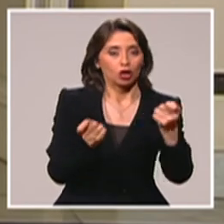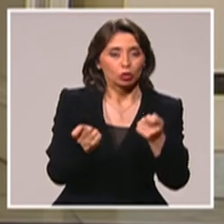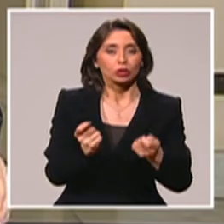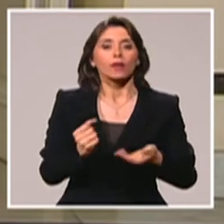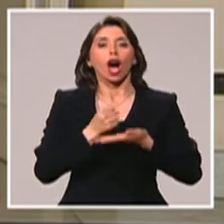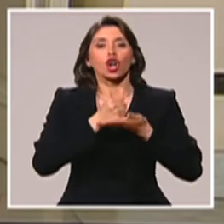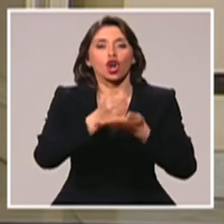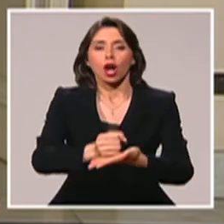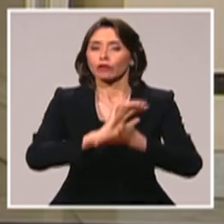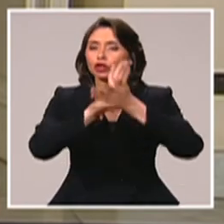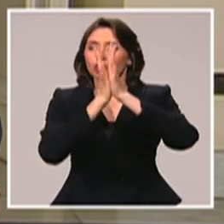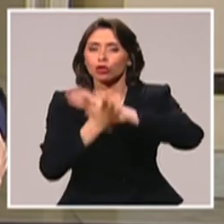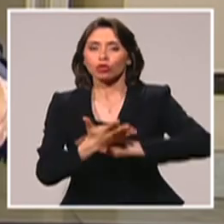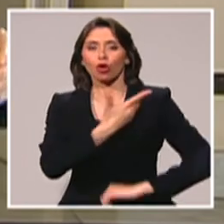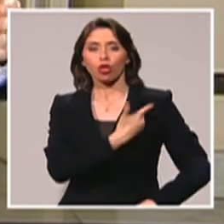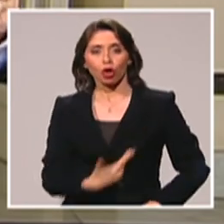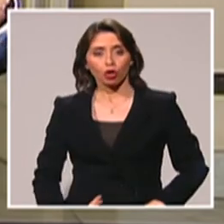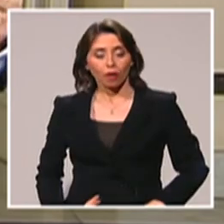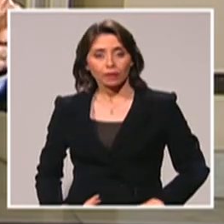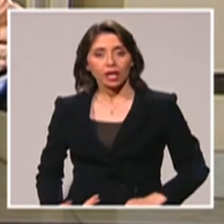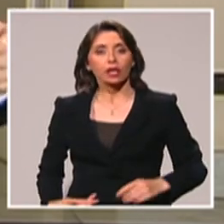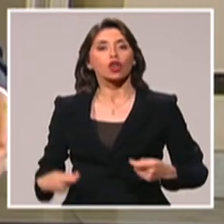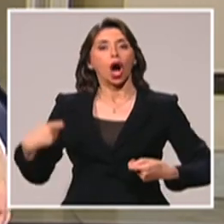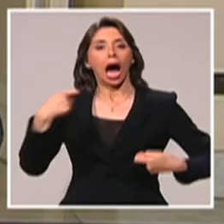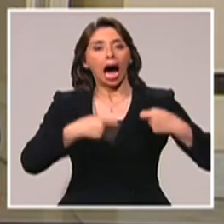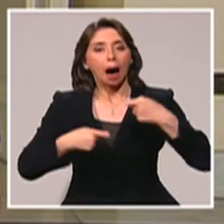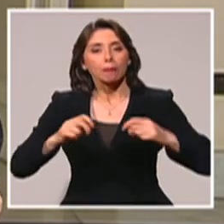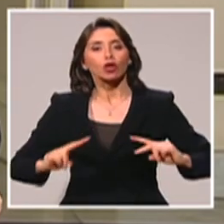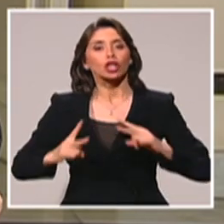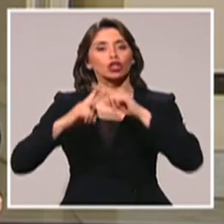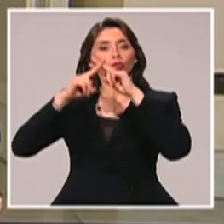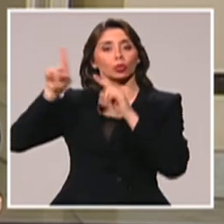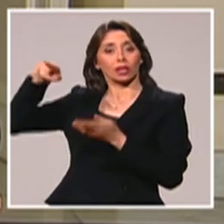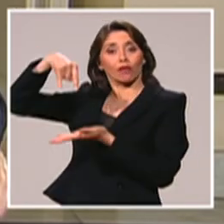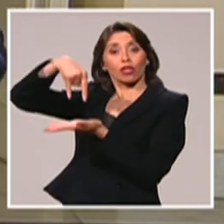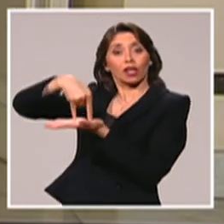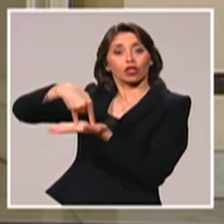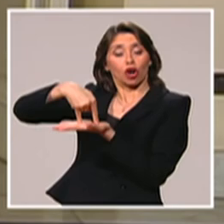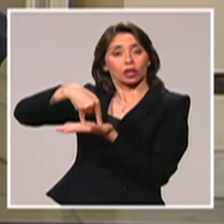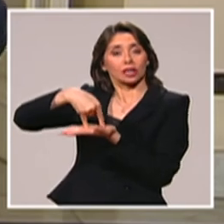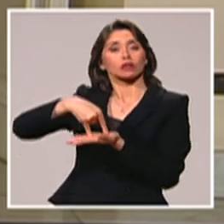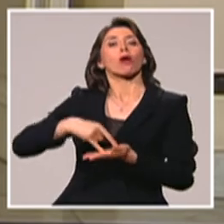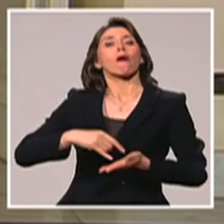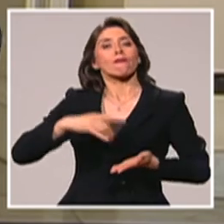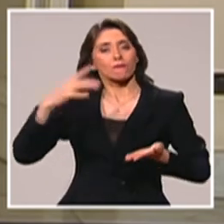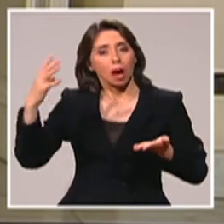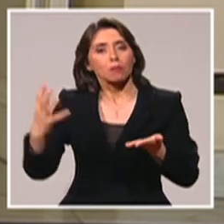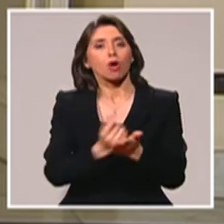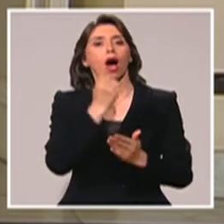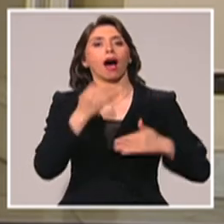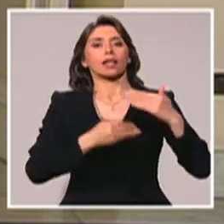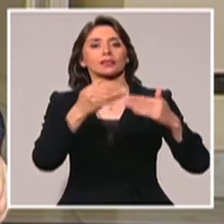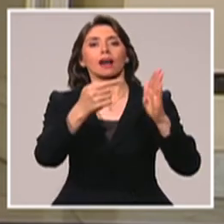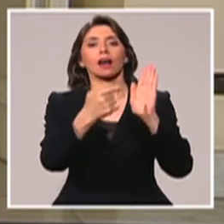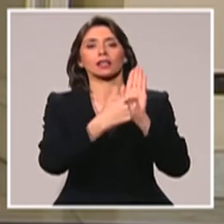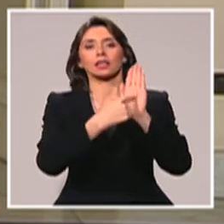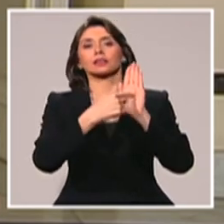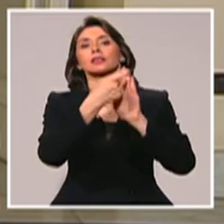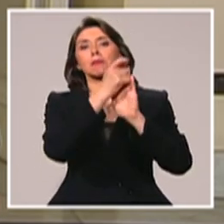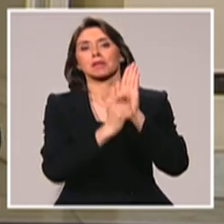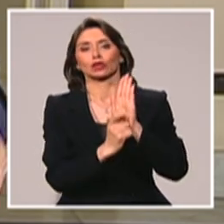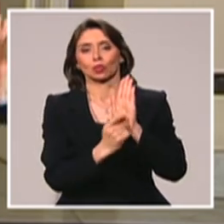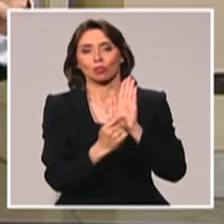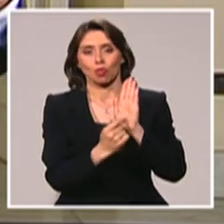todo el gobierno y el aporte constructivo del congreso nacional vamos a sacar adelante este presupuesto